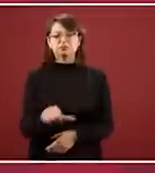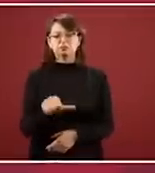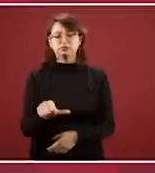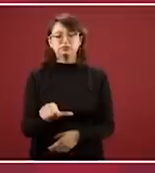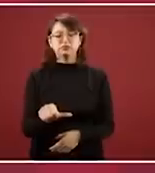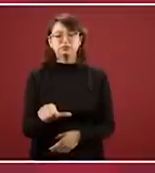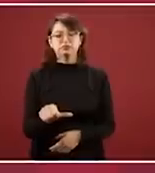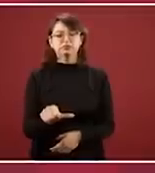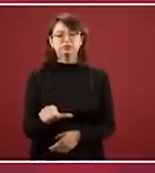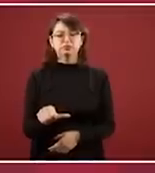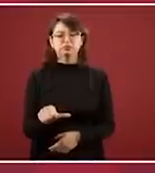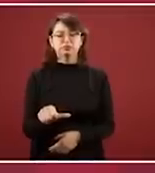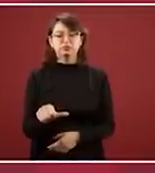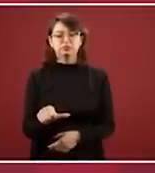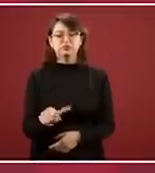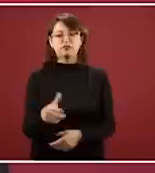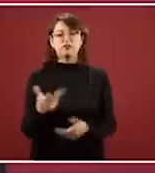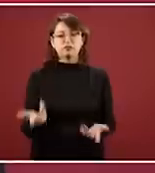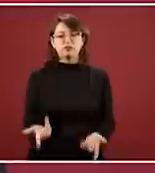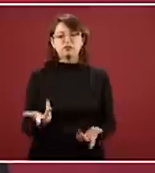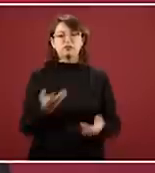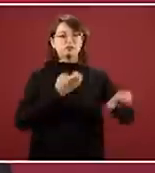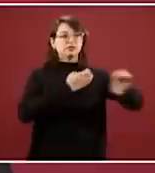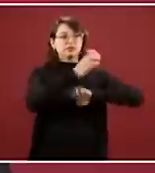les quitaban a los estados